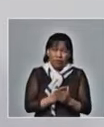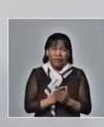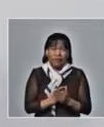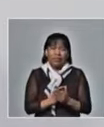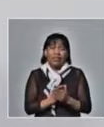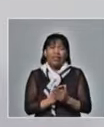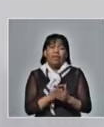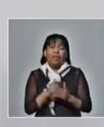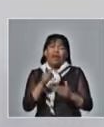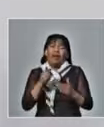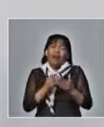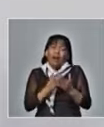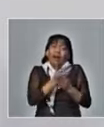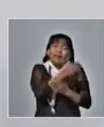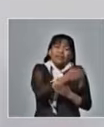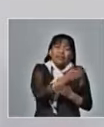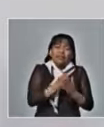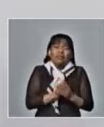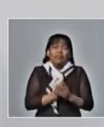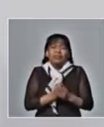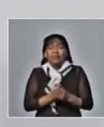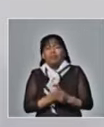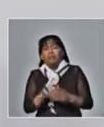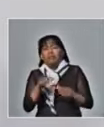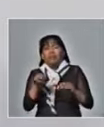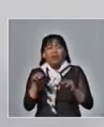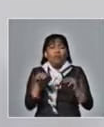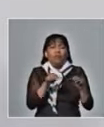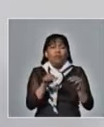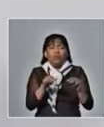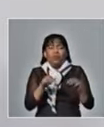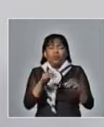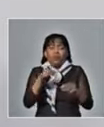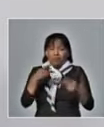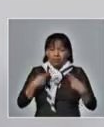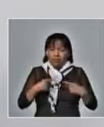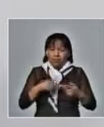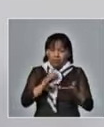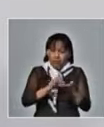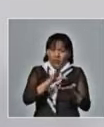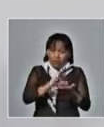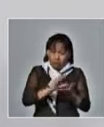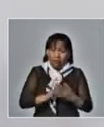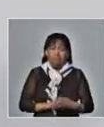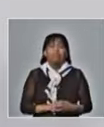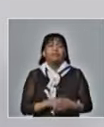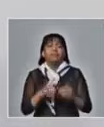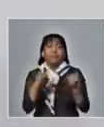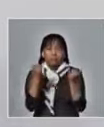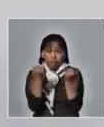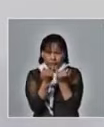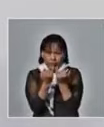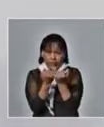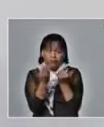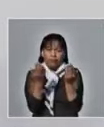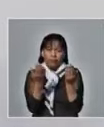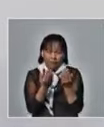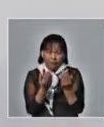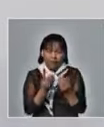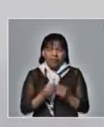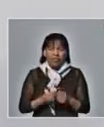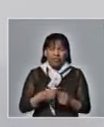accesibilidad, criterio de calle completa para que haya movilidad para personas con discapacidad. Y desde luego, vamos a ser